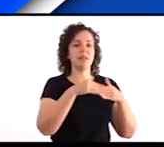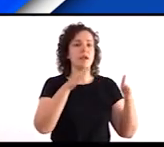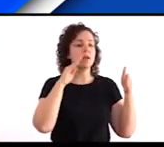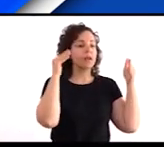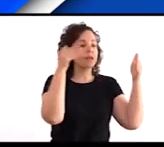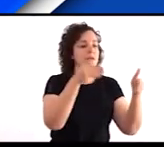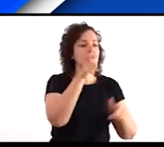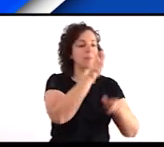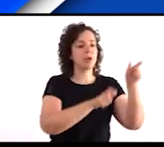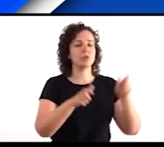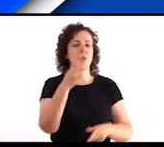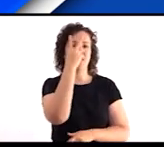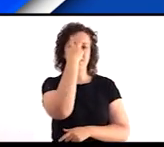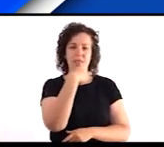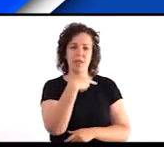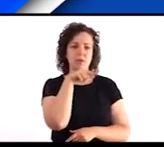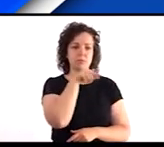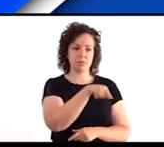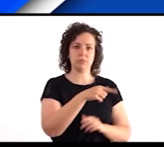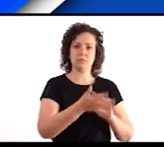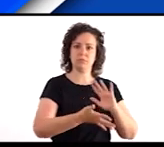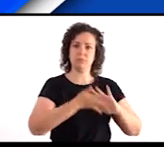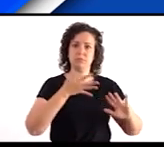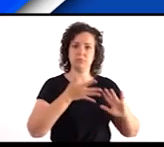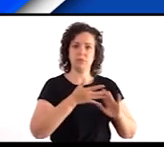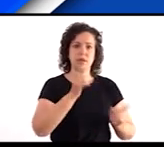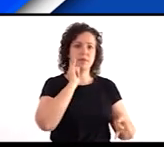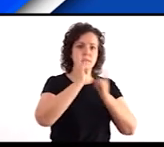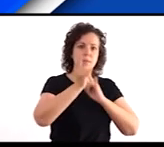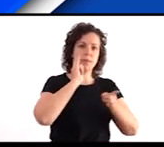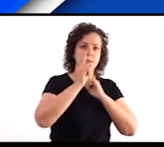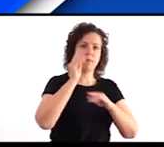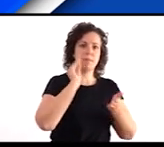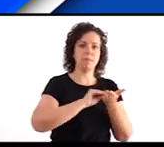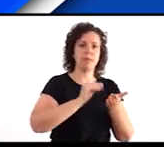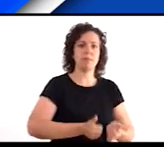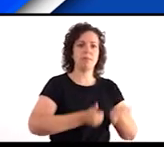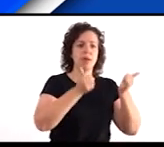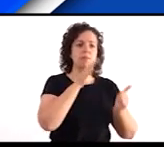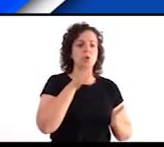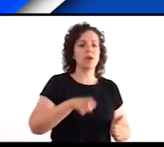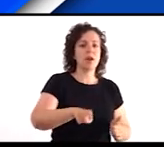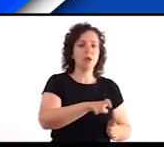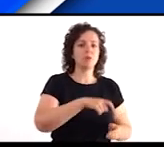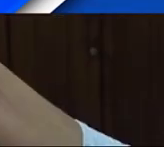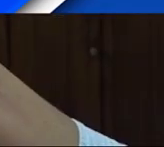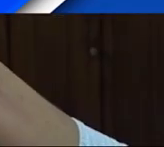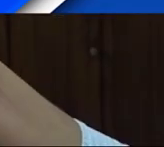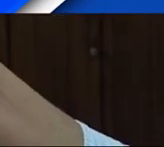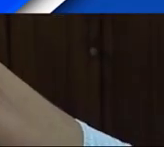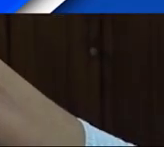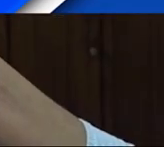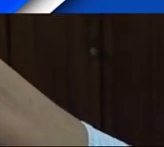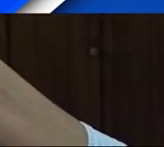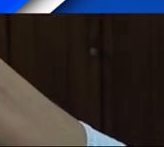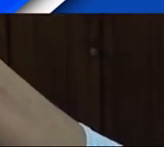las necesidades, sino los requerimientos que las personas necesitan para poder ejercer un derecho